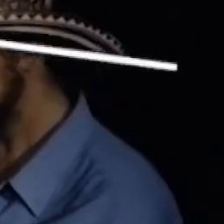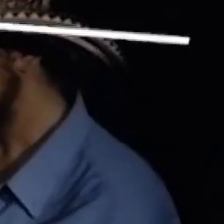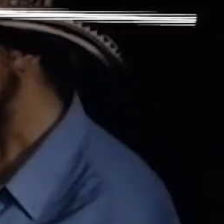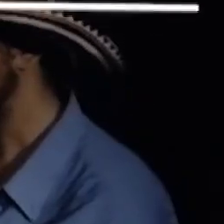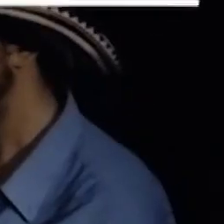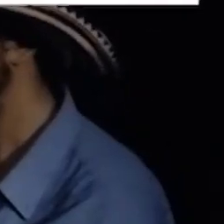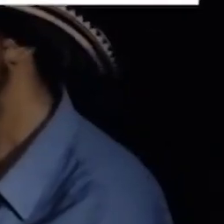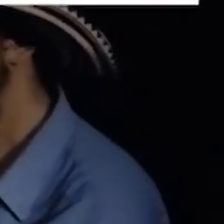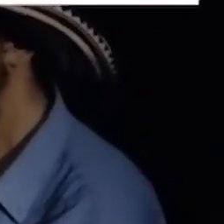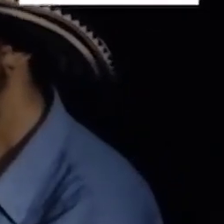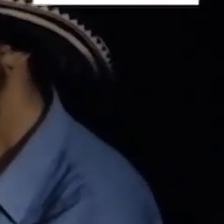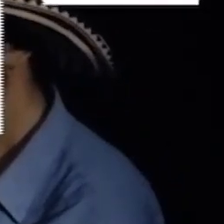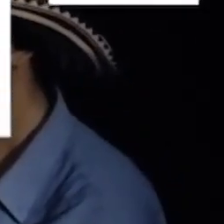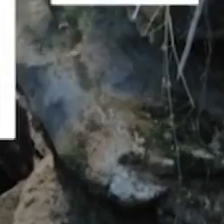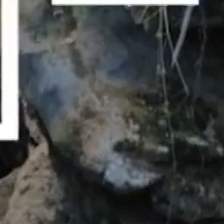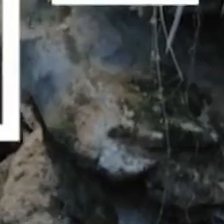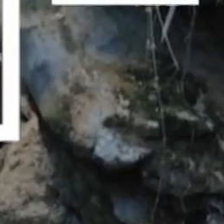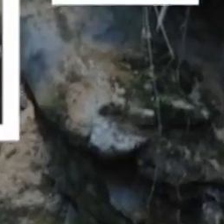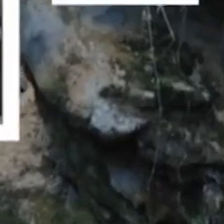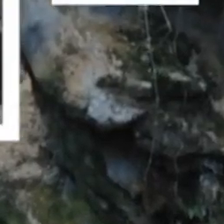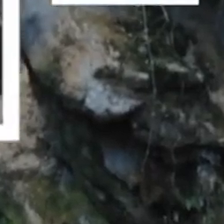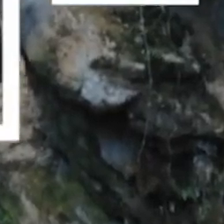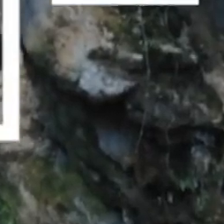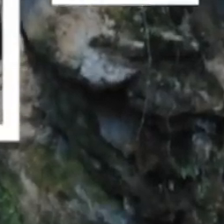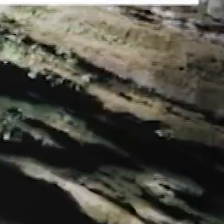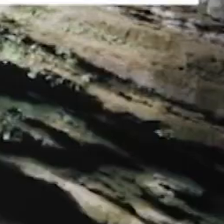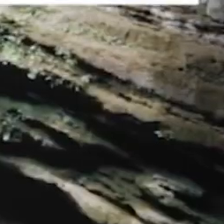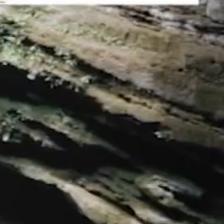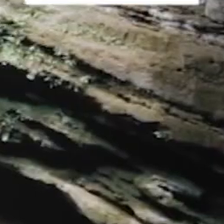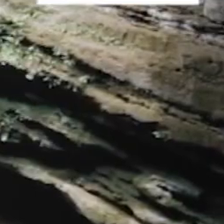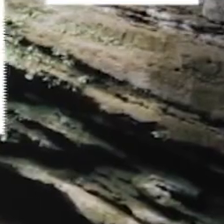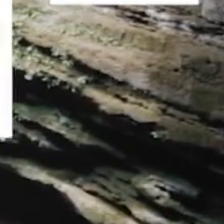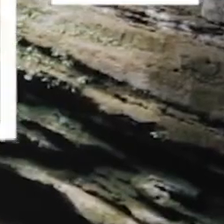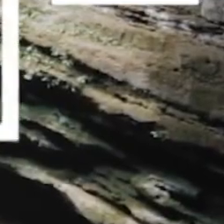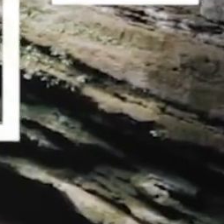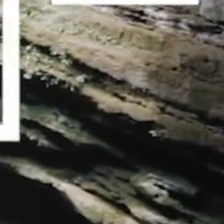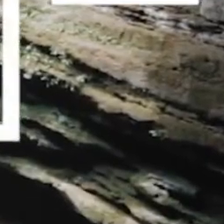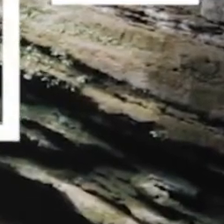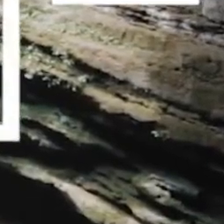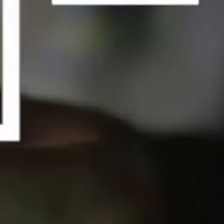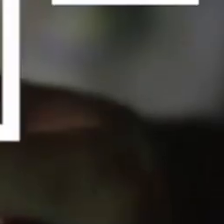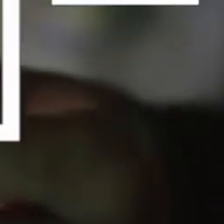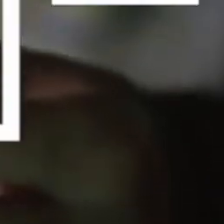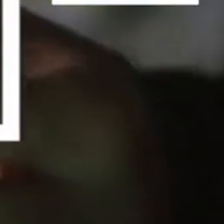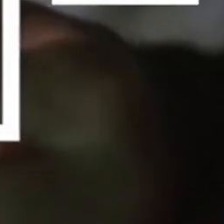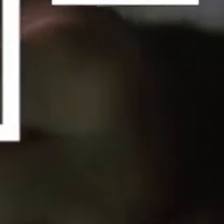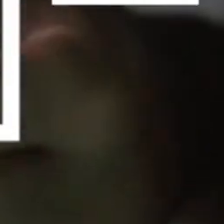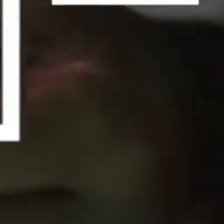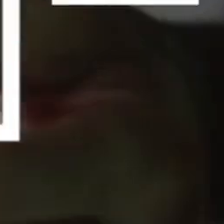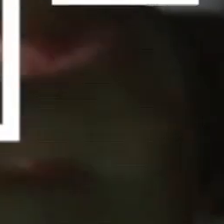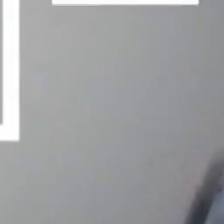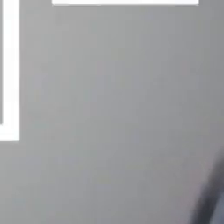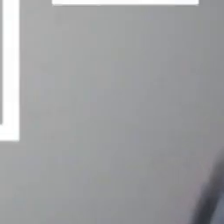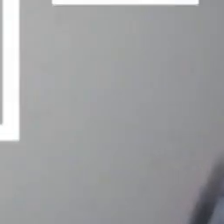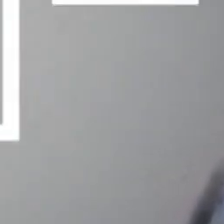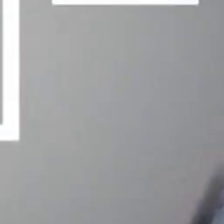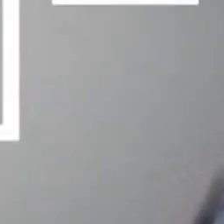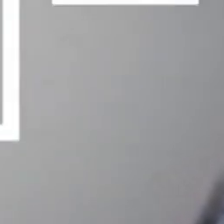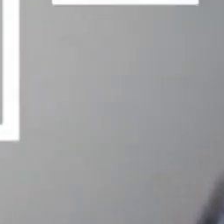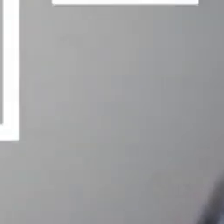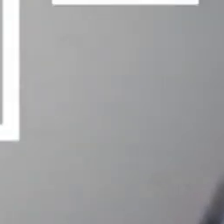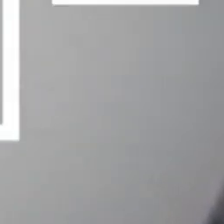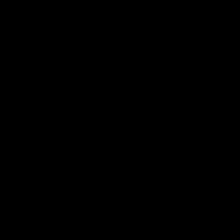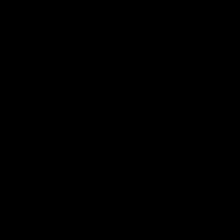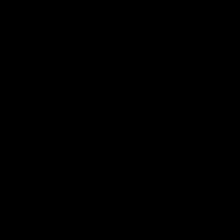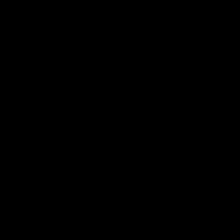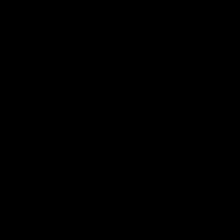ser. Este jueves 7 de enero a las 10 de la noche, con repetición el domingo 10 a las 10 de la mañana.